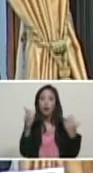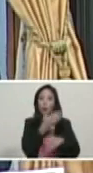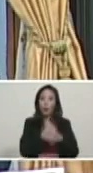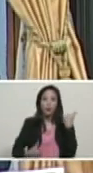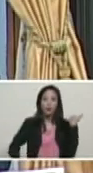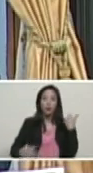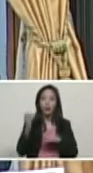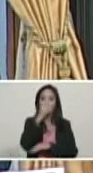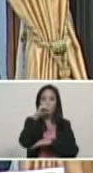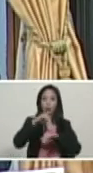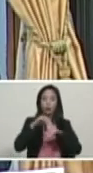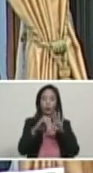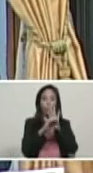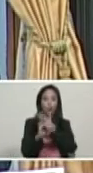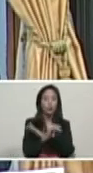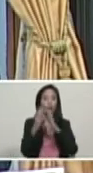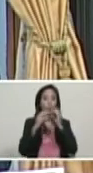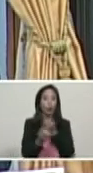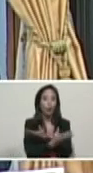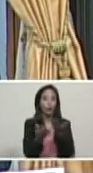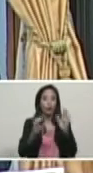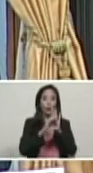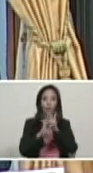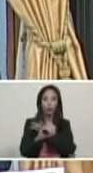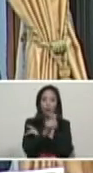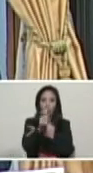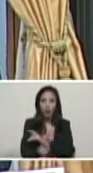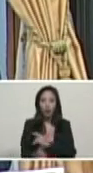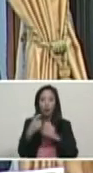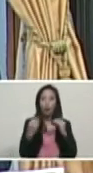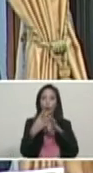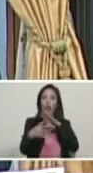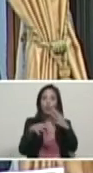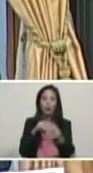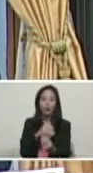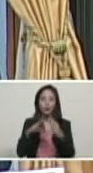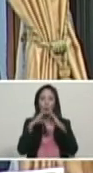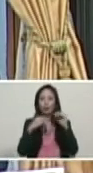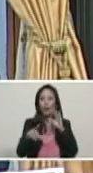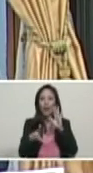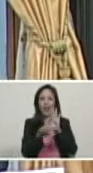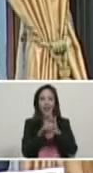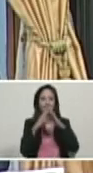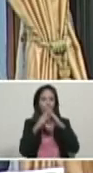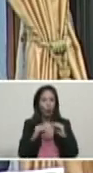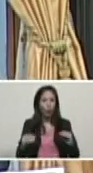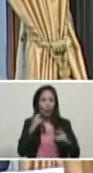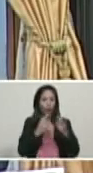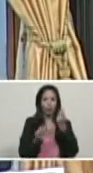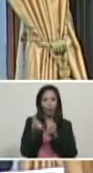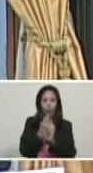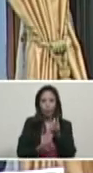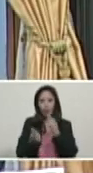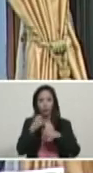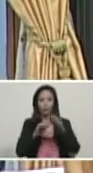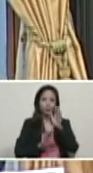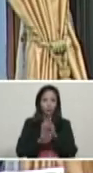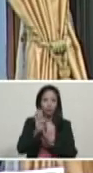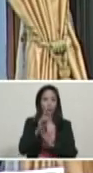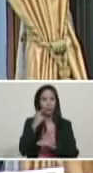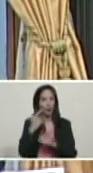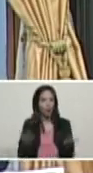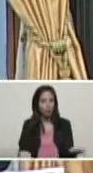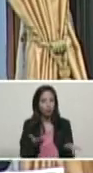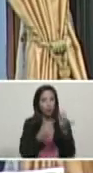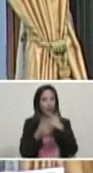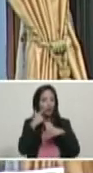los constituyentistas por la adaptación de todas las leyes que tienen que ver con el comercio. Hay que meterle la lupa